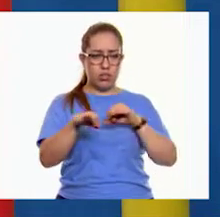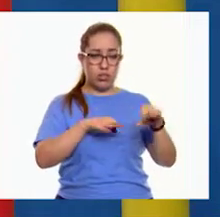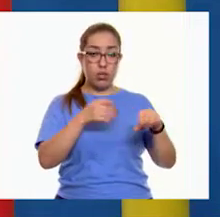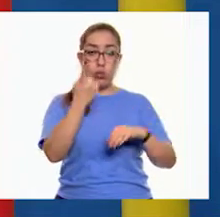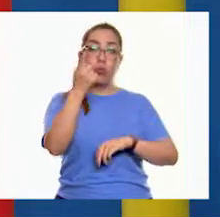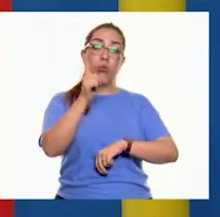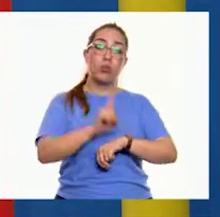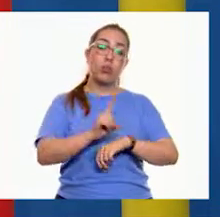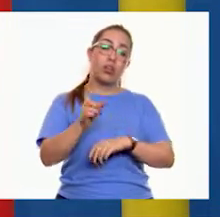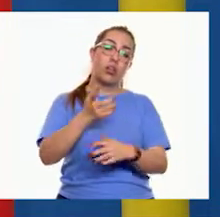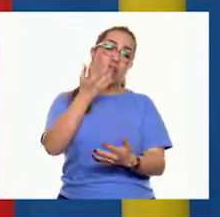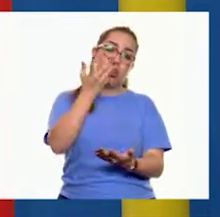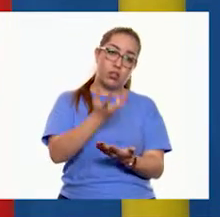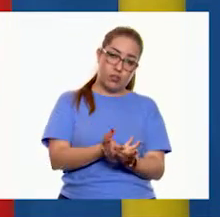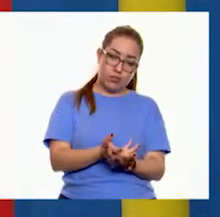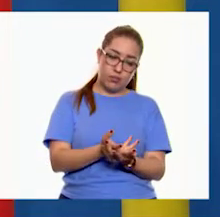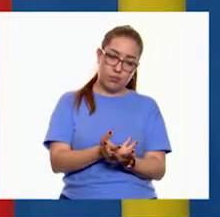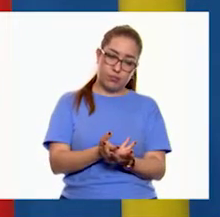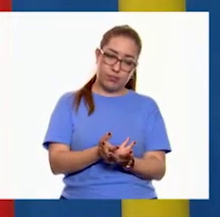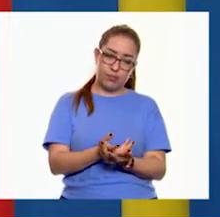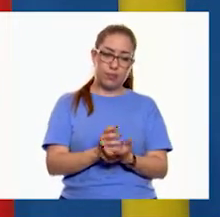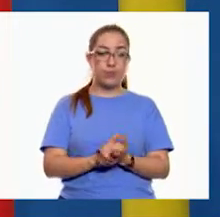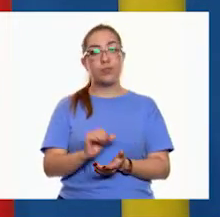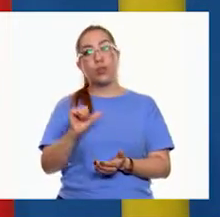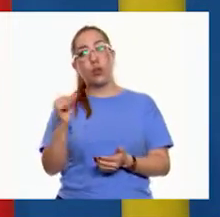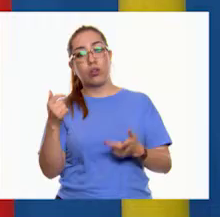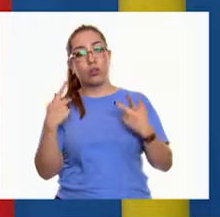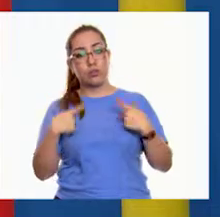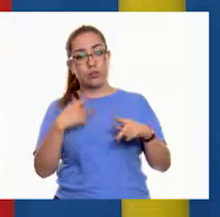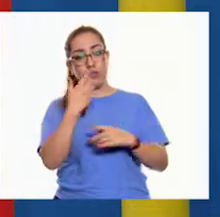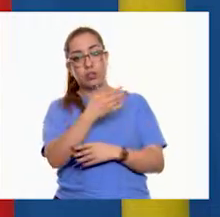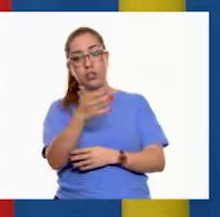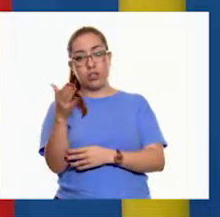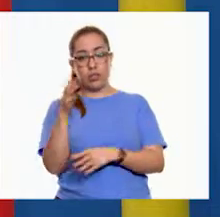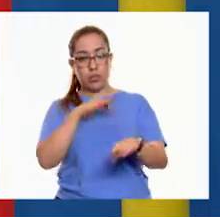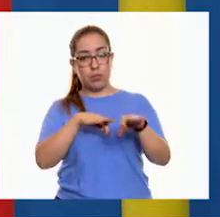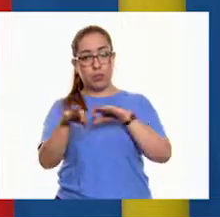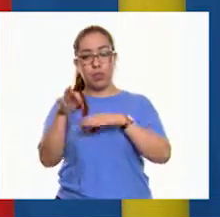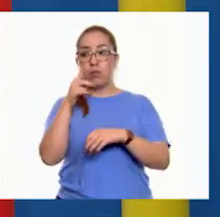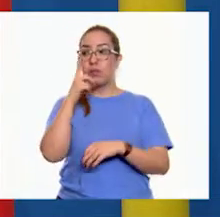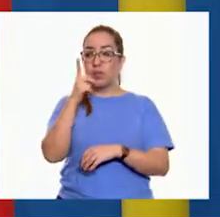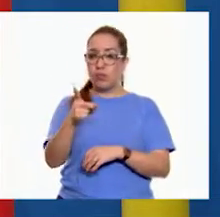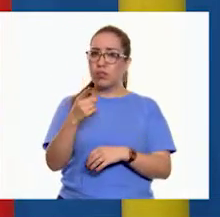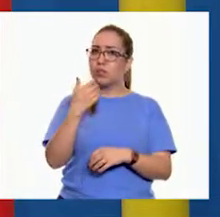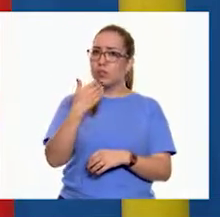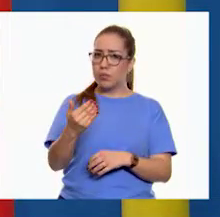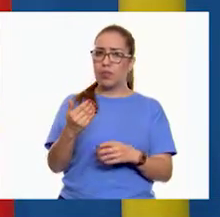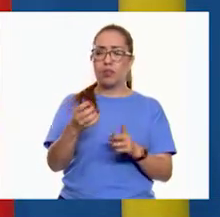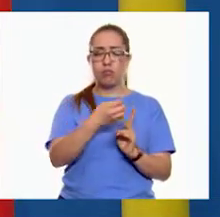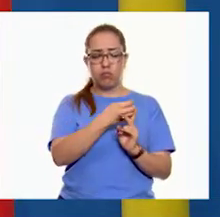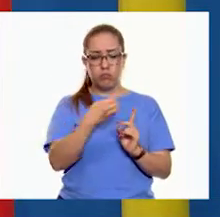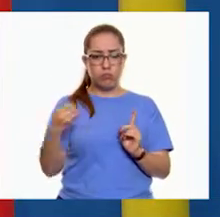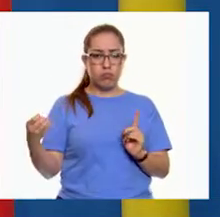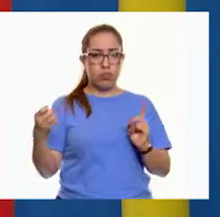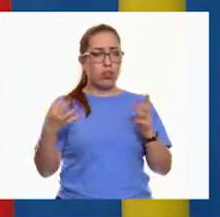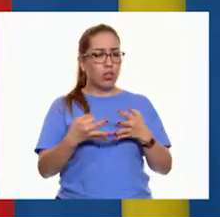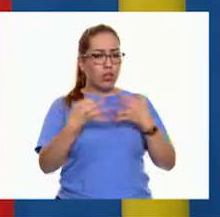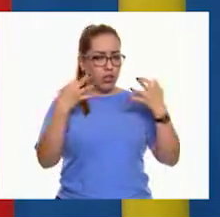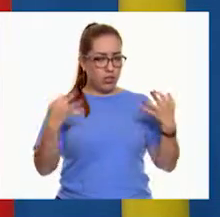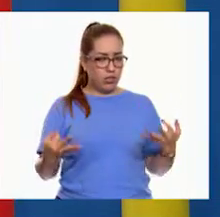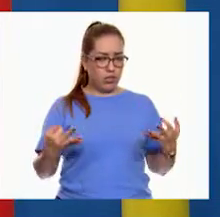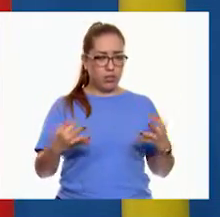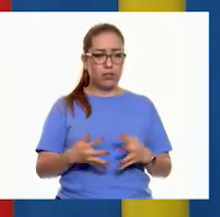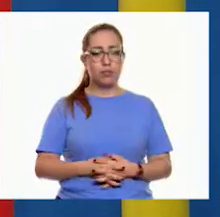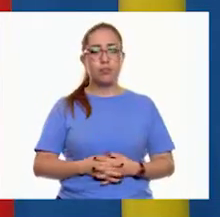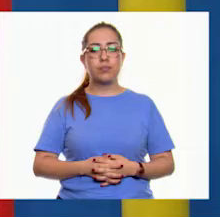semana. Y bueno, por su parte los trabajadores del campo exigían el reparto agrario y el fin del latifundio, como una manera